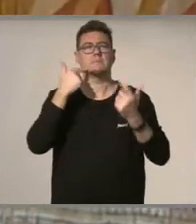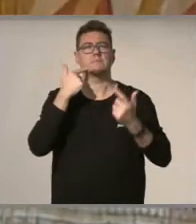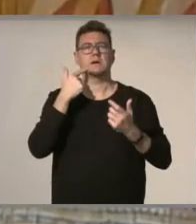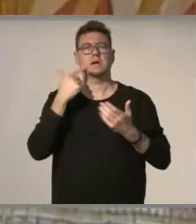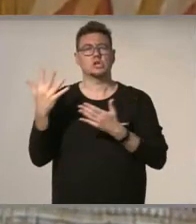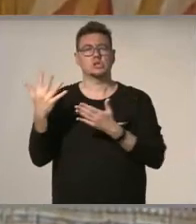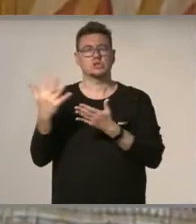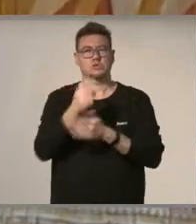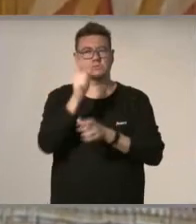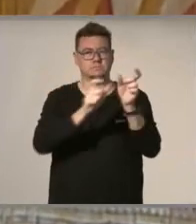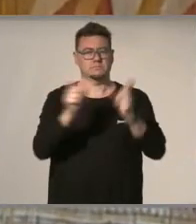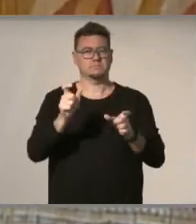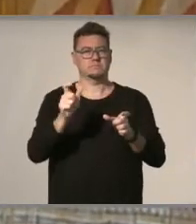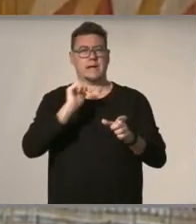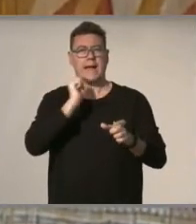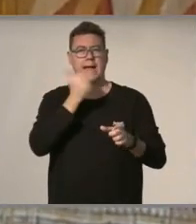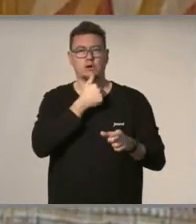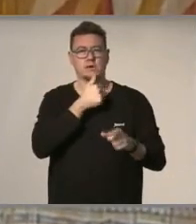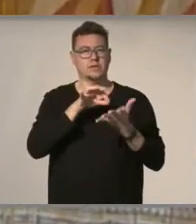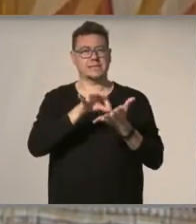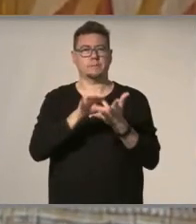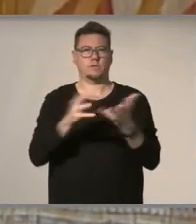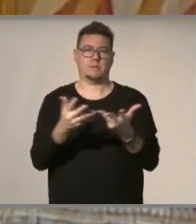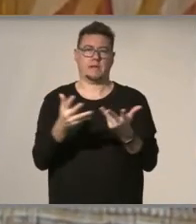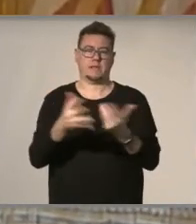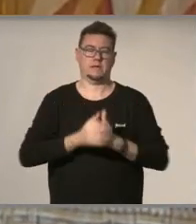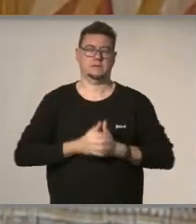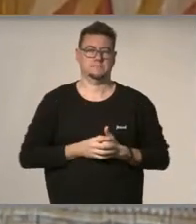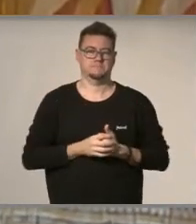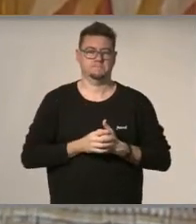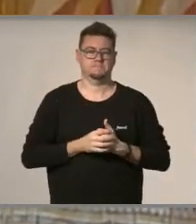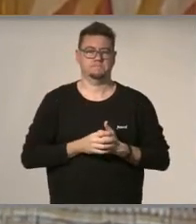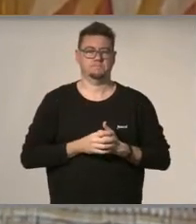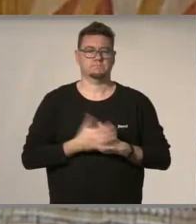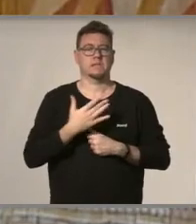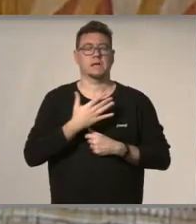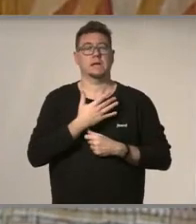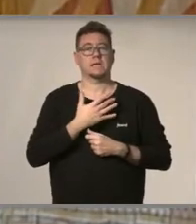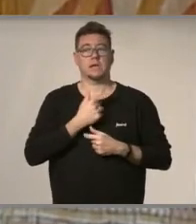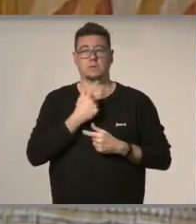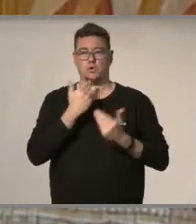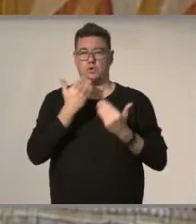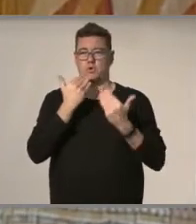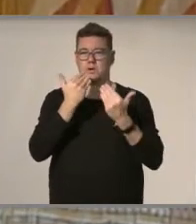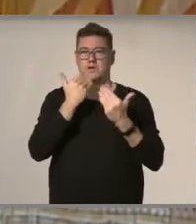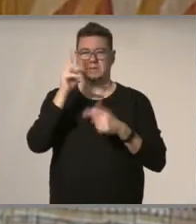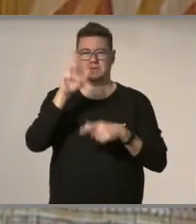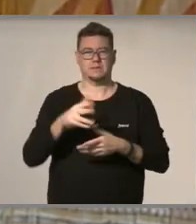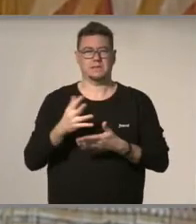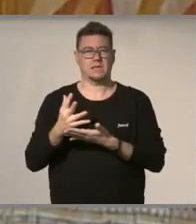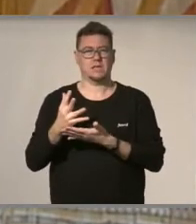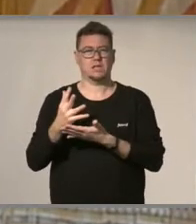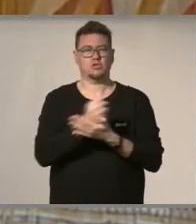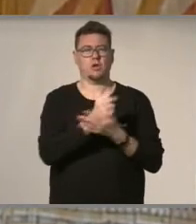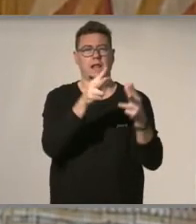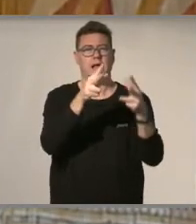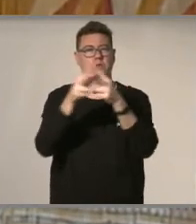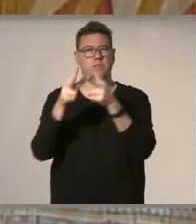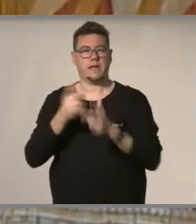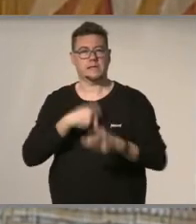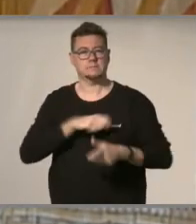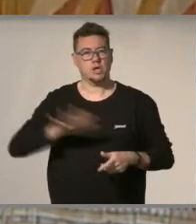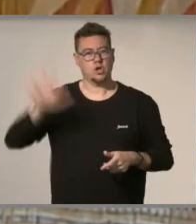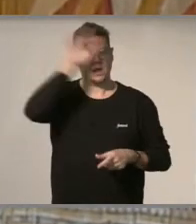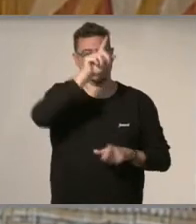héroes anónimos de los servicios esenciales. Quiero mostrar la gratitud de toda la sociedad española al jefe de la